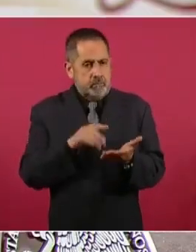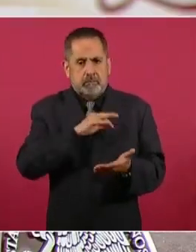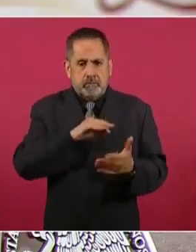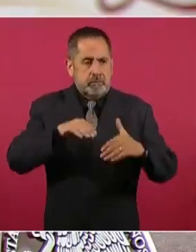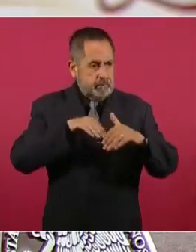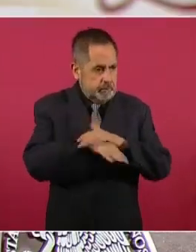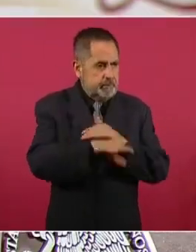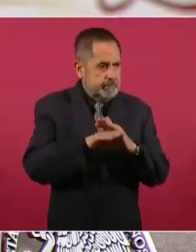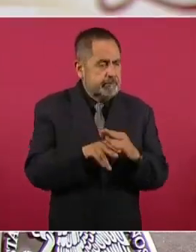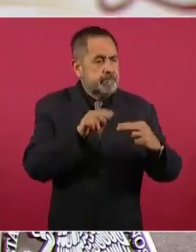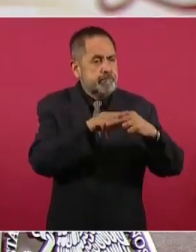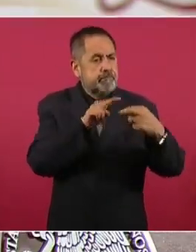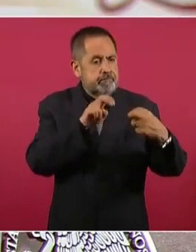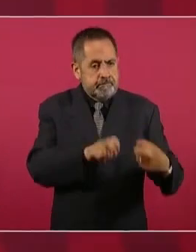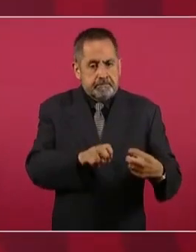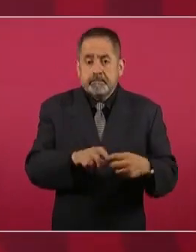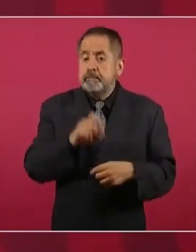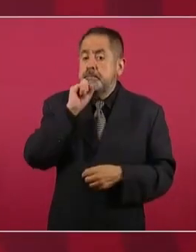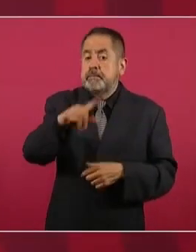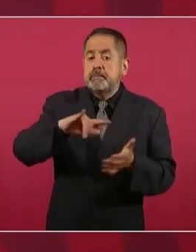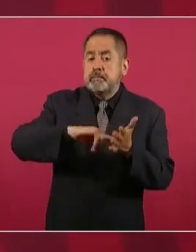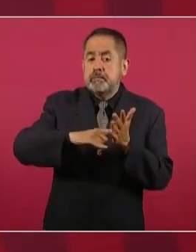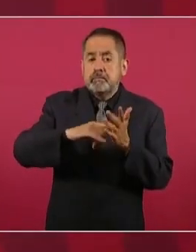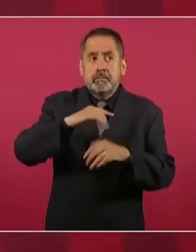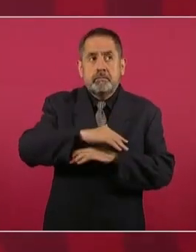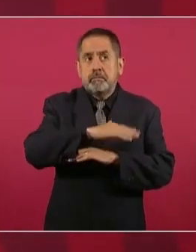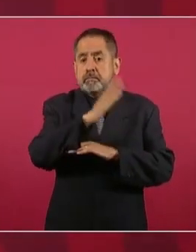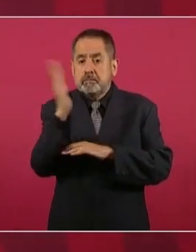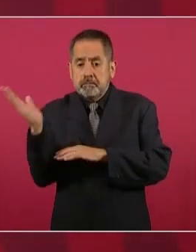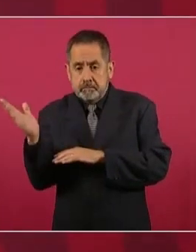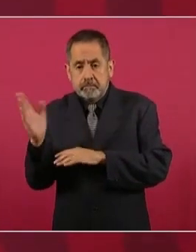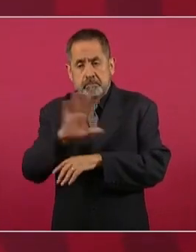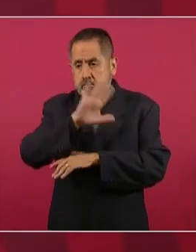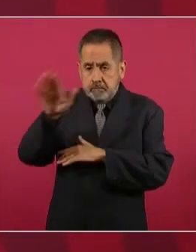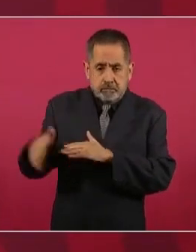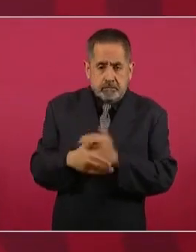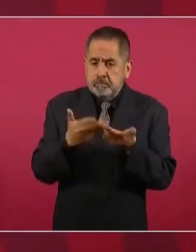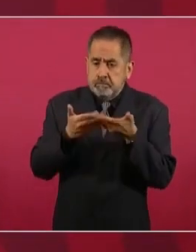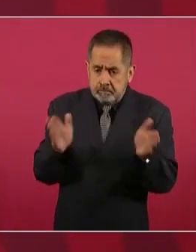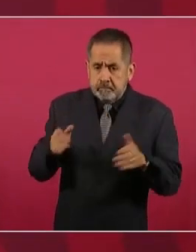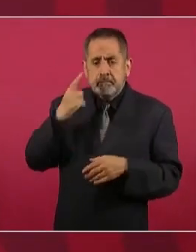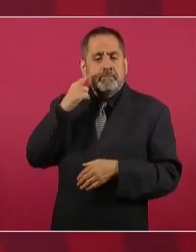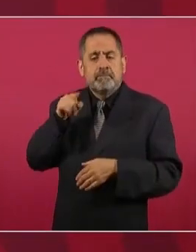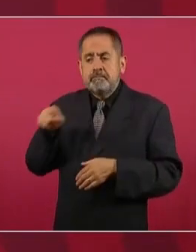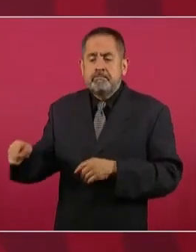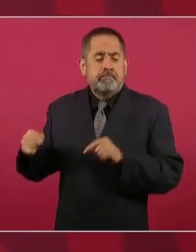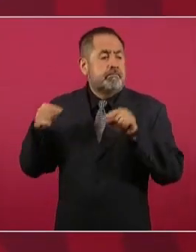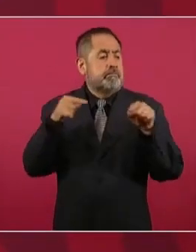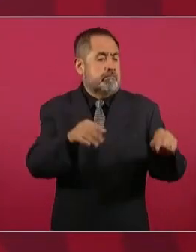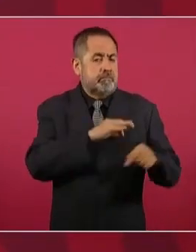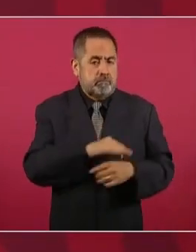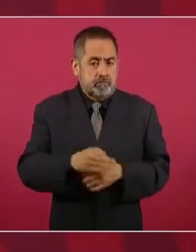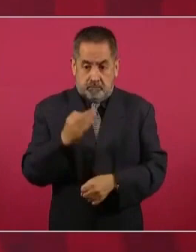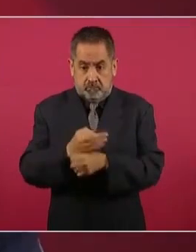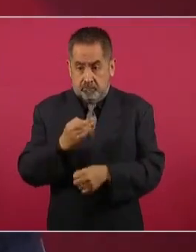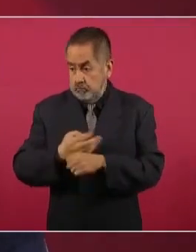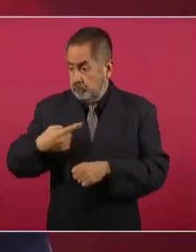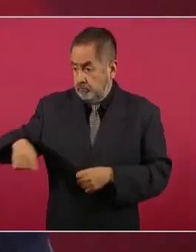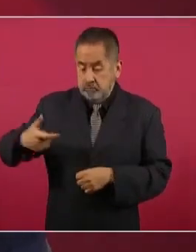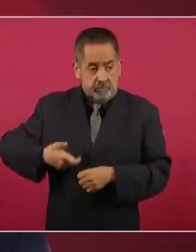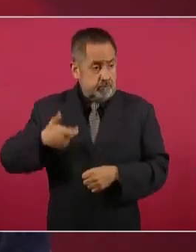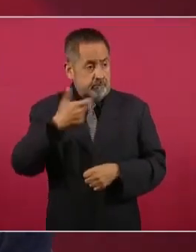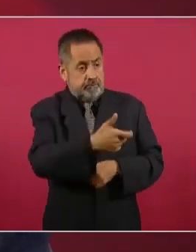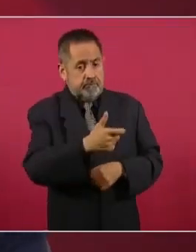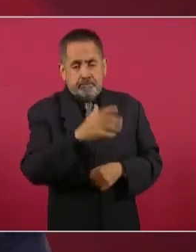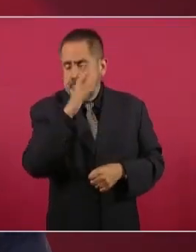pueda crecer en el número de turnos para que sean más personas las que puedan acceder. Hoy no se cobra ni un solo peso. Si